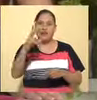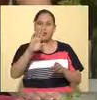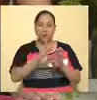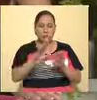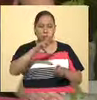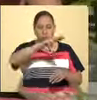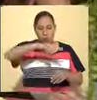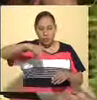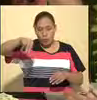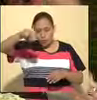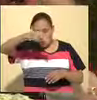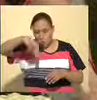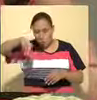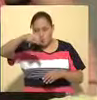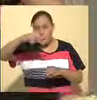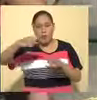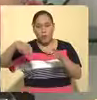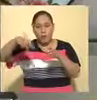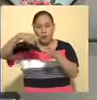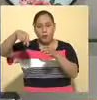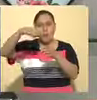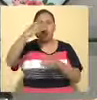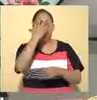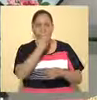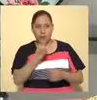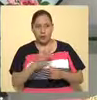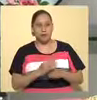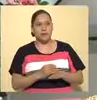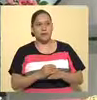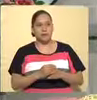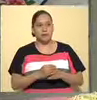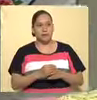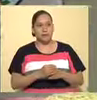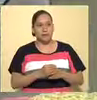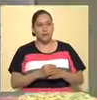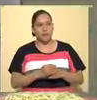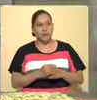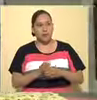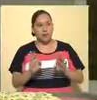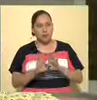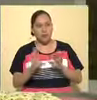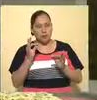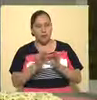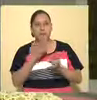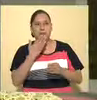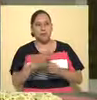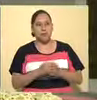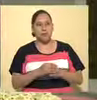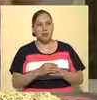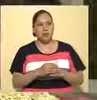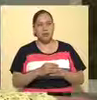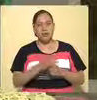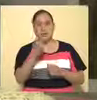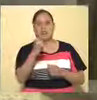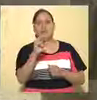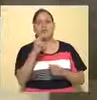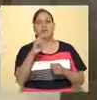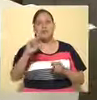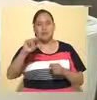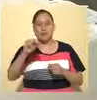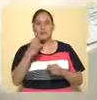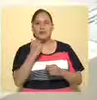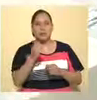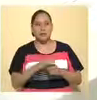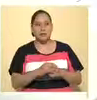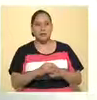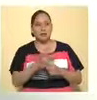la trenza. Para que nos quede, exacto, para que nos quede bonito, acomodadito. Estas no sirven. Queso parmesano. Le